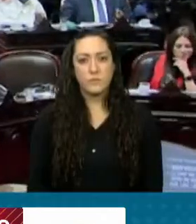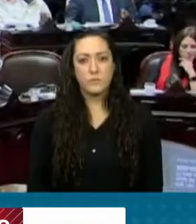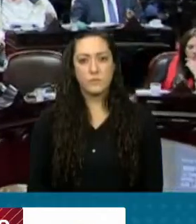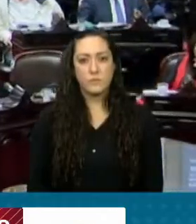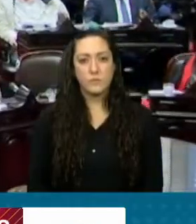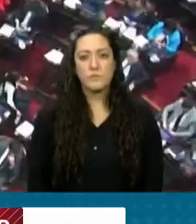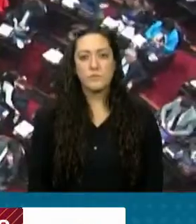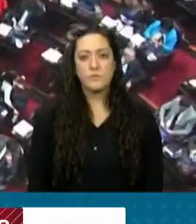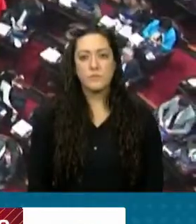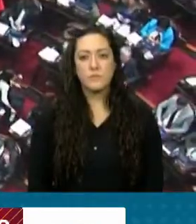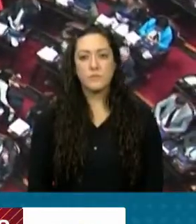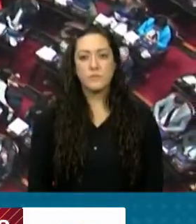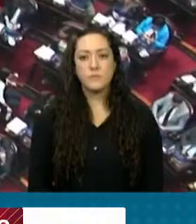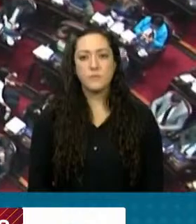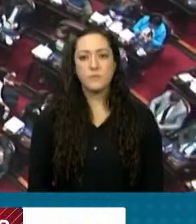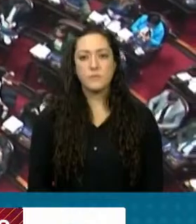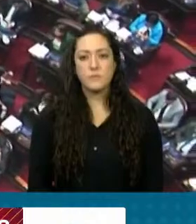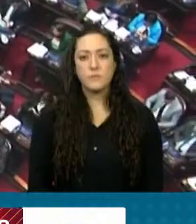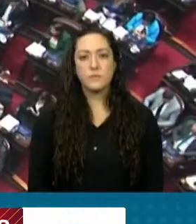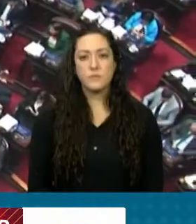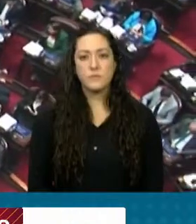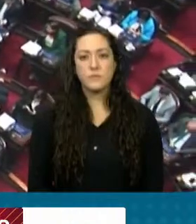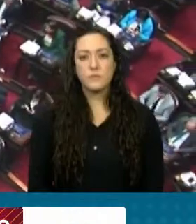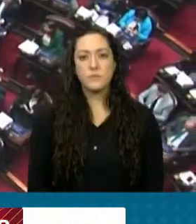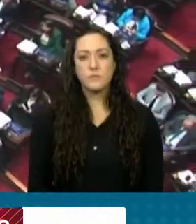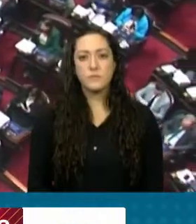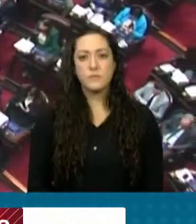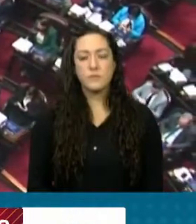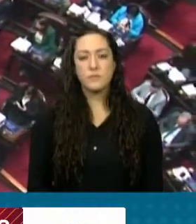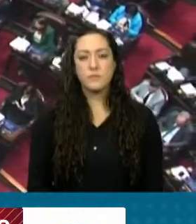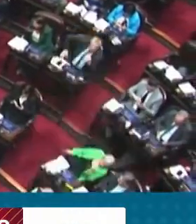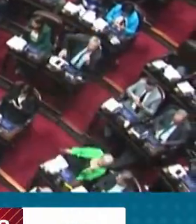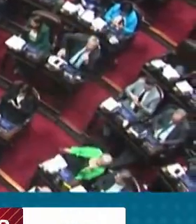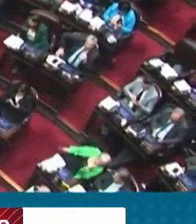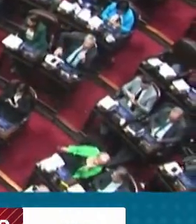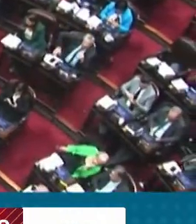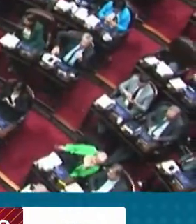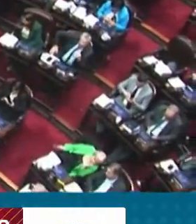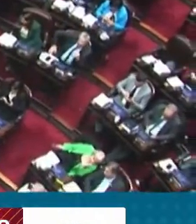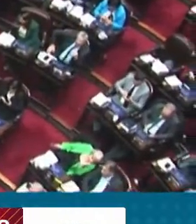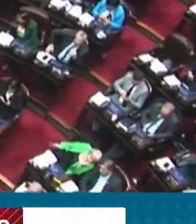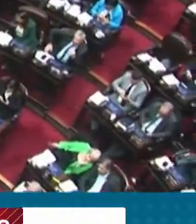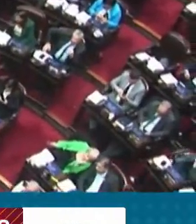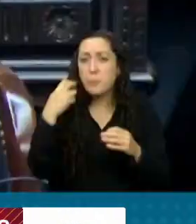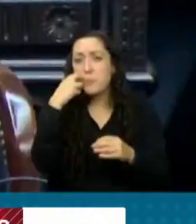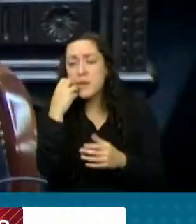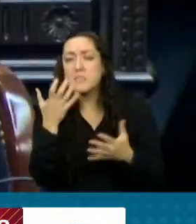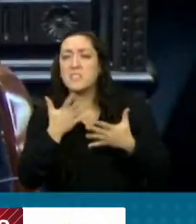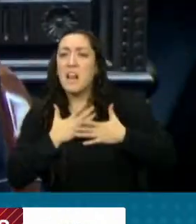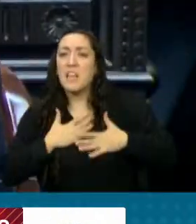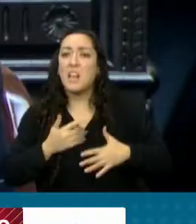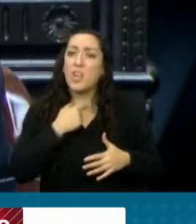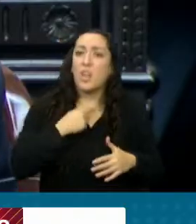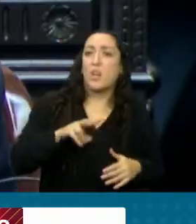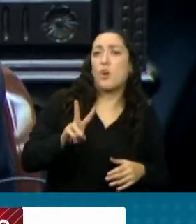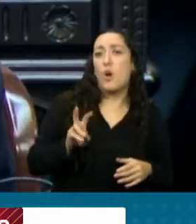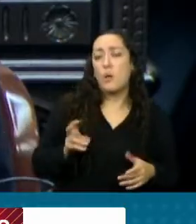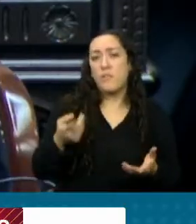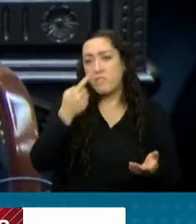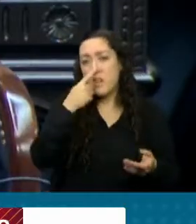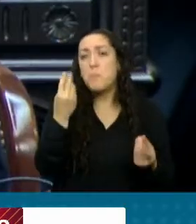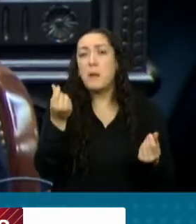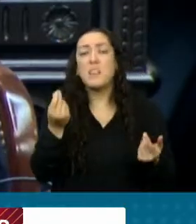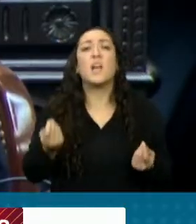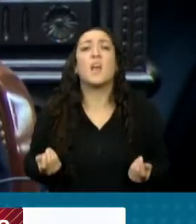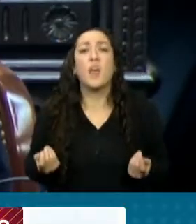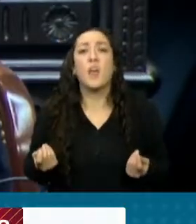vez viven más y que generacionalmente cada vez tienen menos. ¿Por qué digo generacionalmente? Porque estos tal vez sean